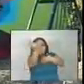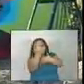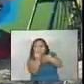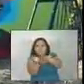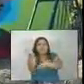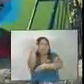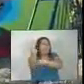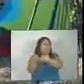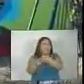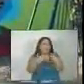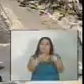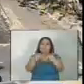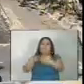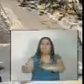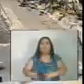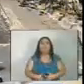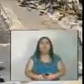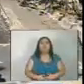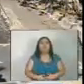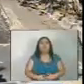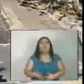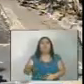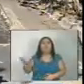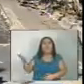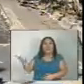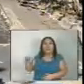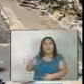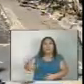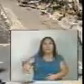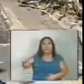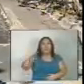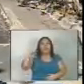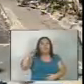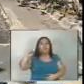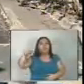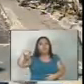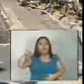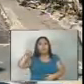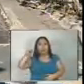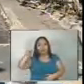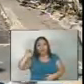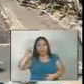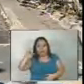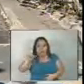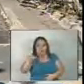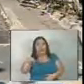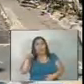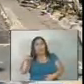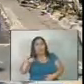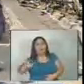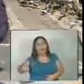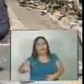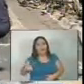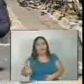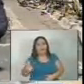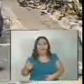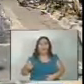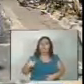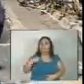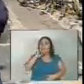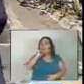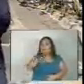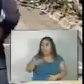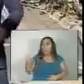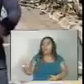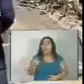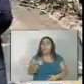y artísticos. Este es el reparto de la campanera en Soyapango, donde según sus habitantes, desde la instalación del